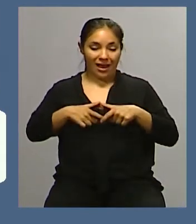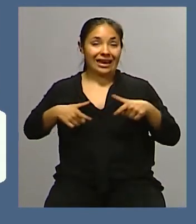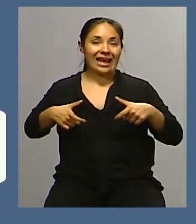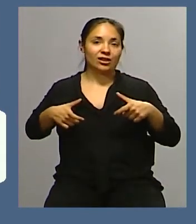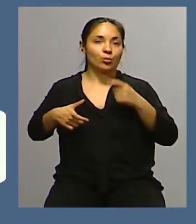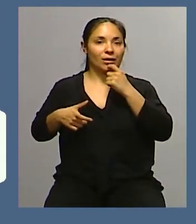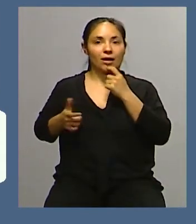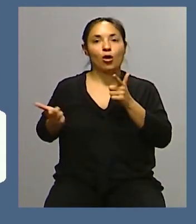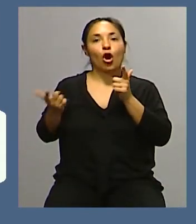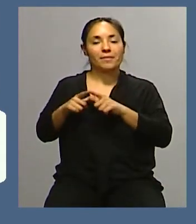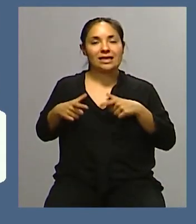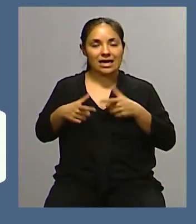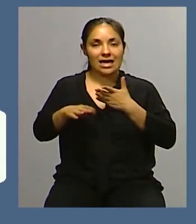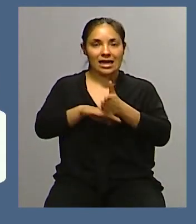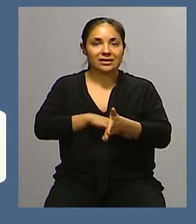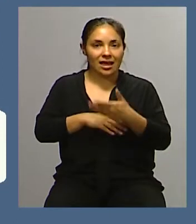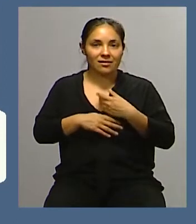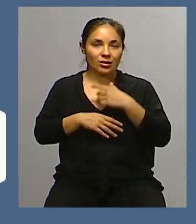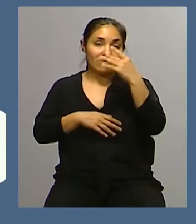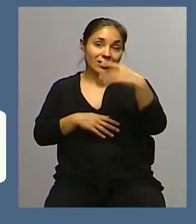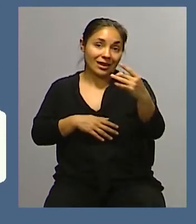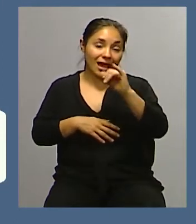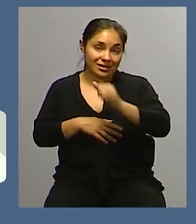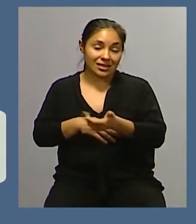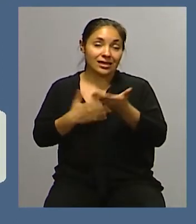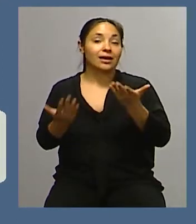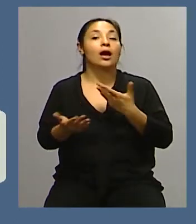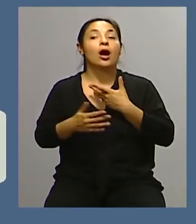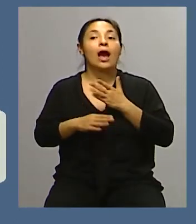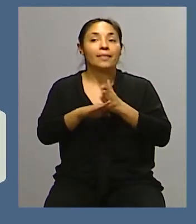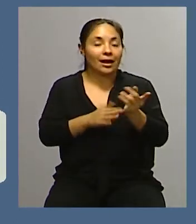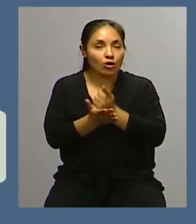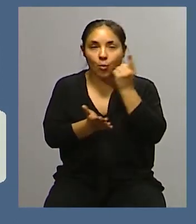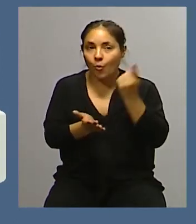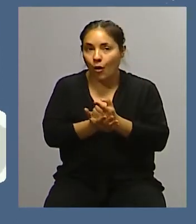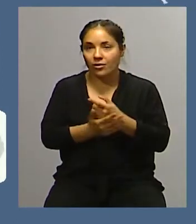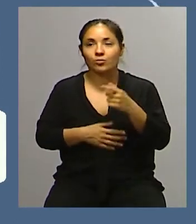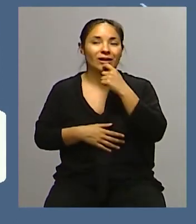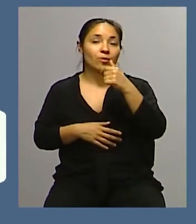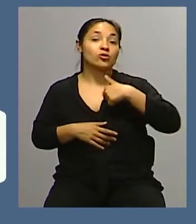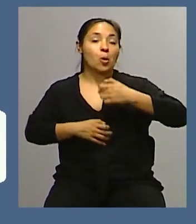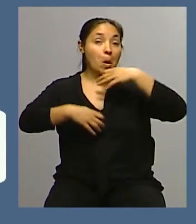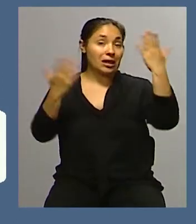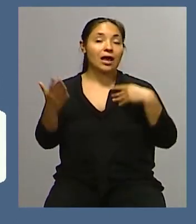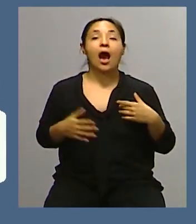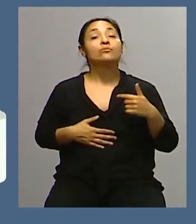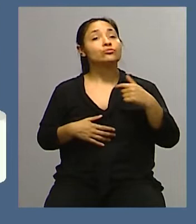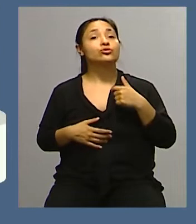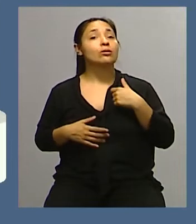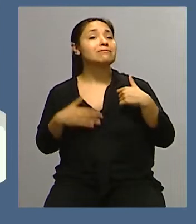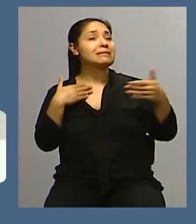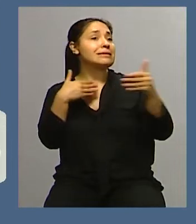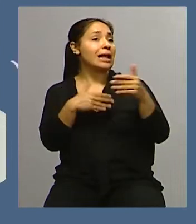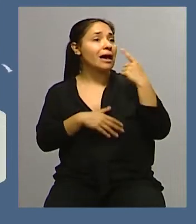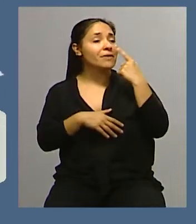parte de una comitiva que fue especialmente invitada. Me explico, o sea, no puedo ir. Yo digo, bueno, yo vivo acá en